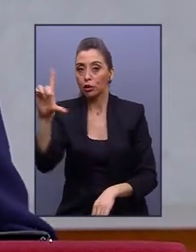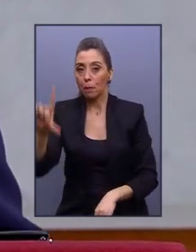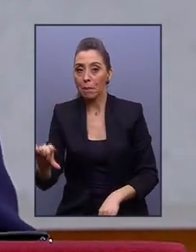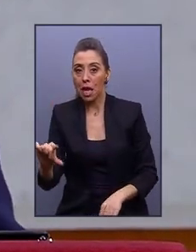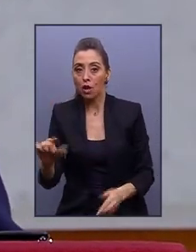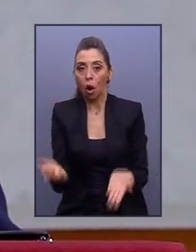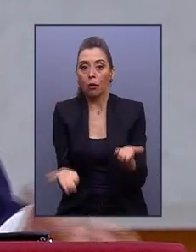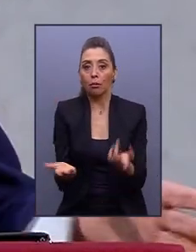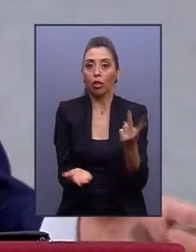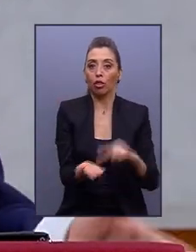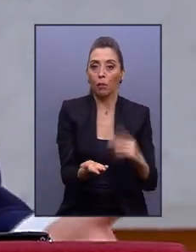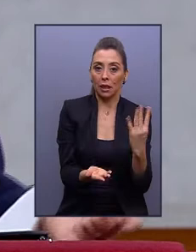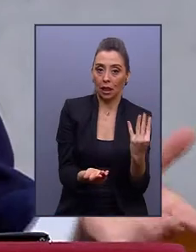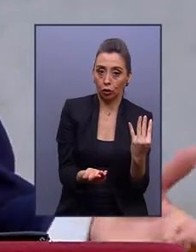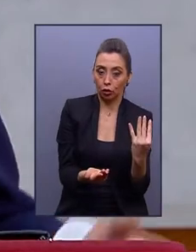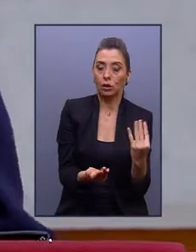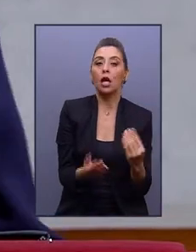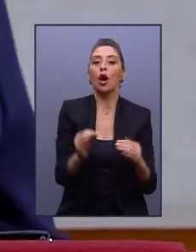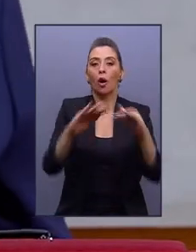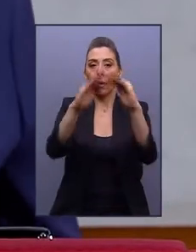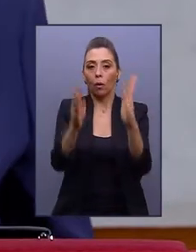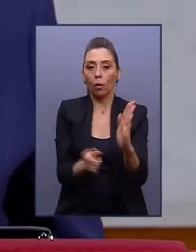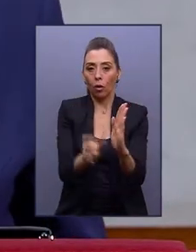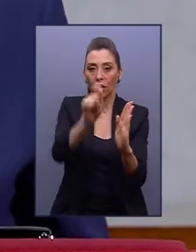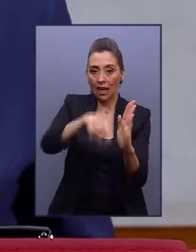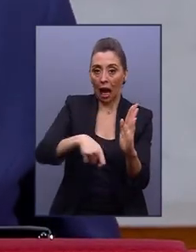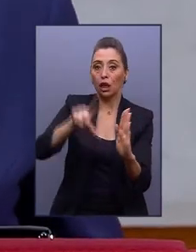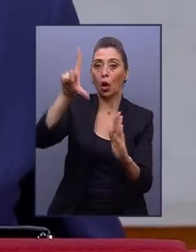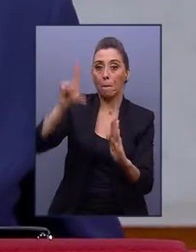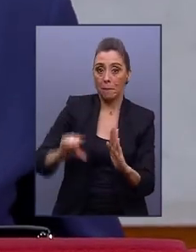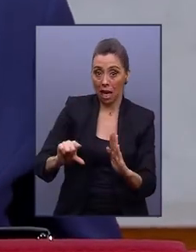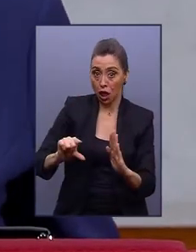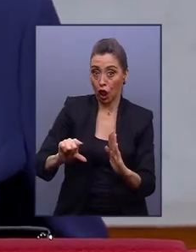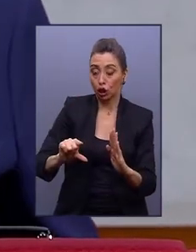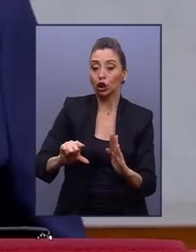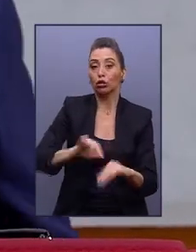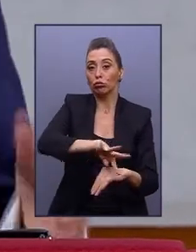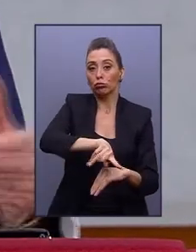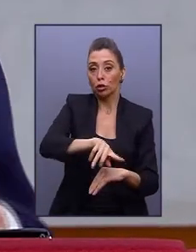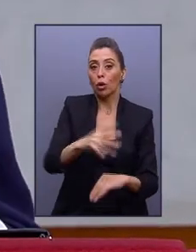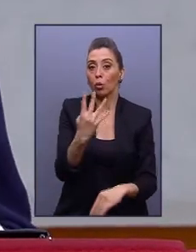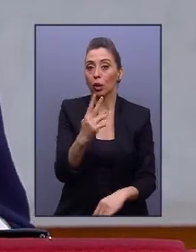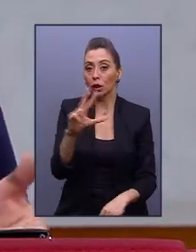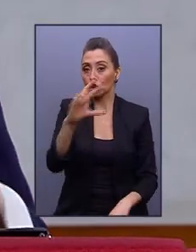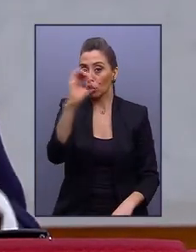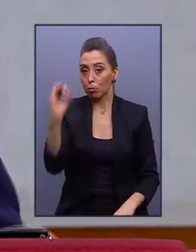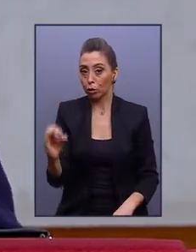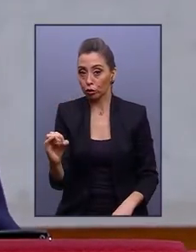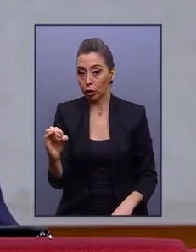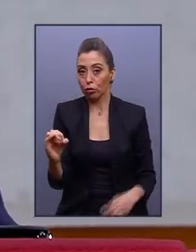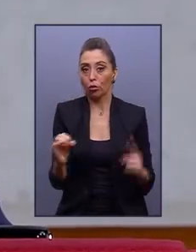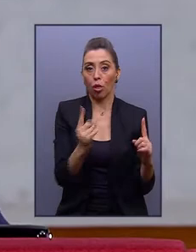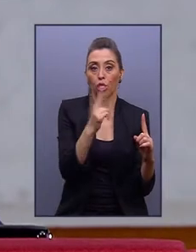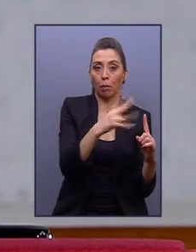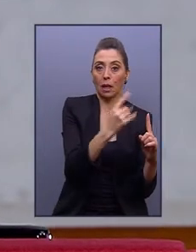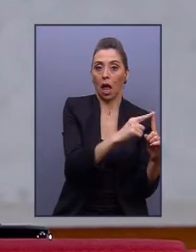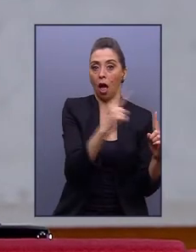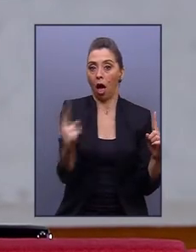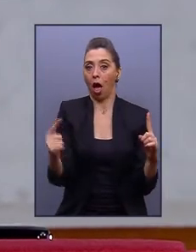del 2014, o de cajeros automáticos, que logramos disminuir en más de un 48% desde el